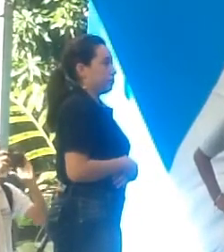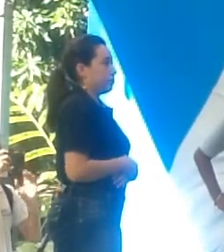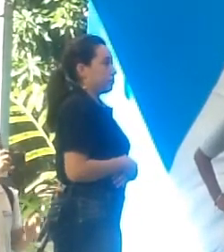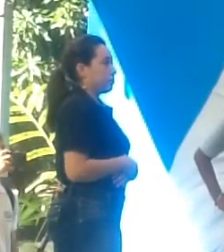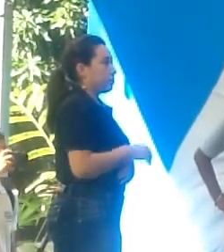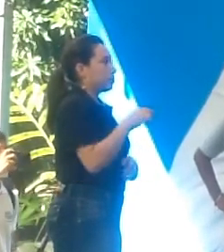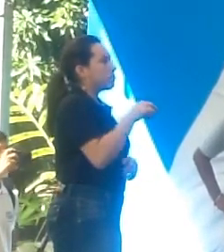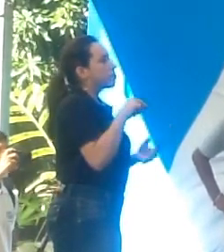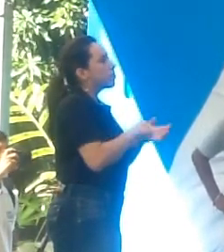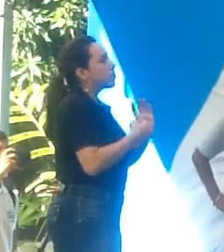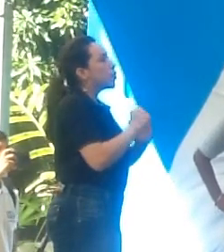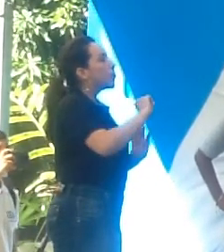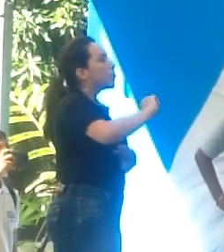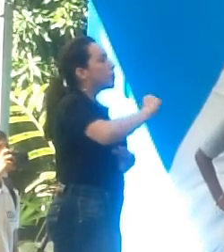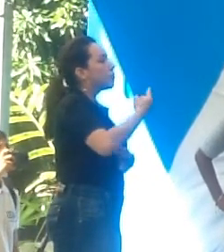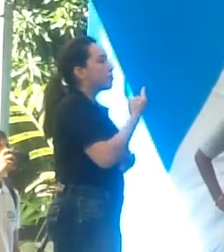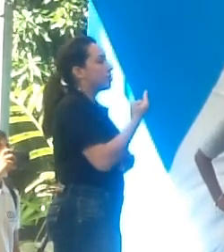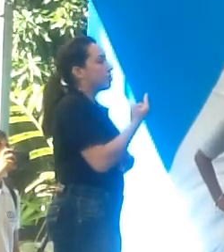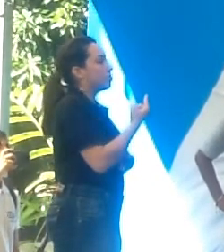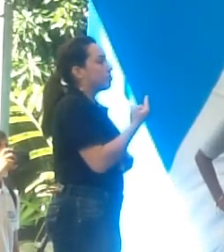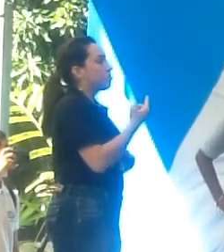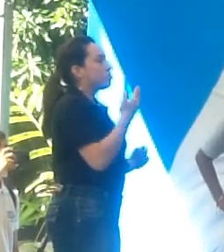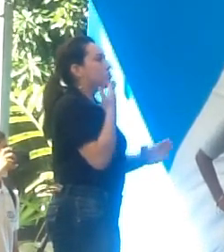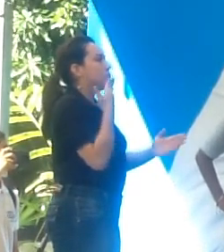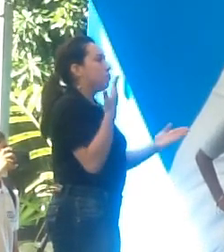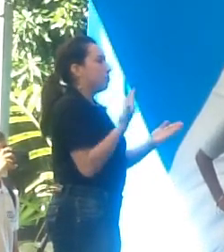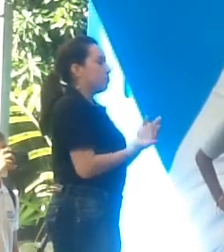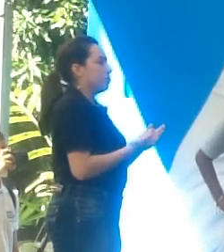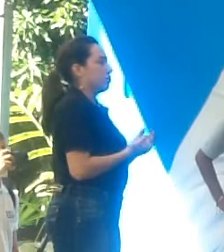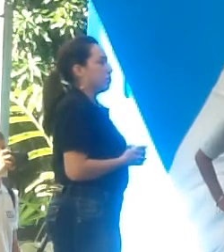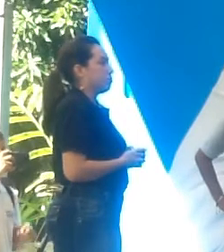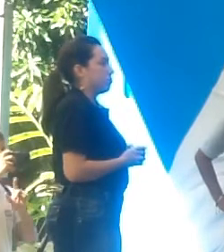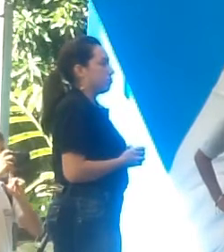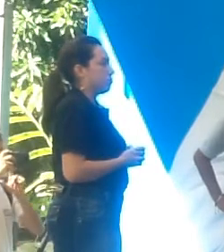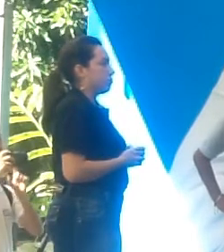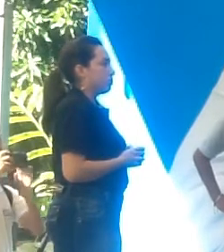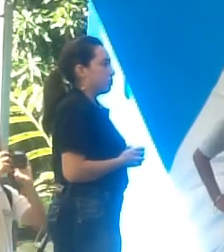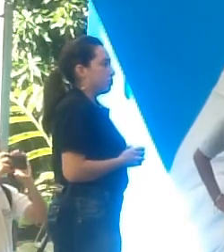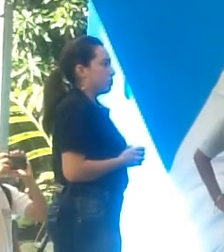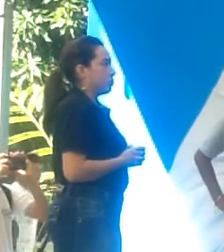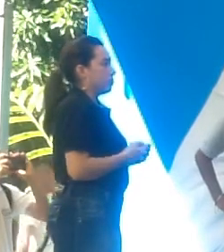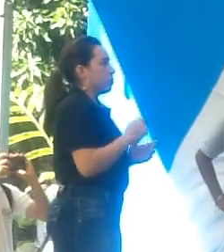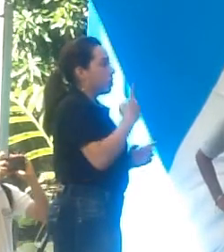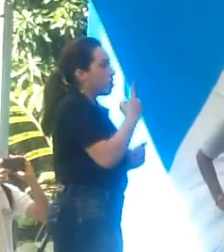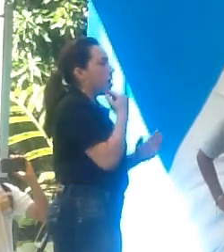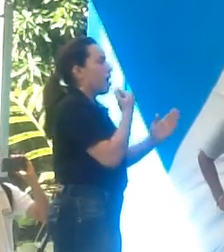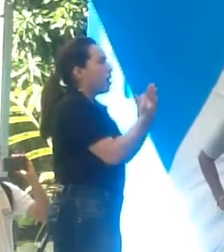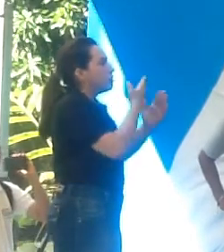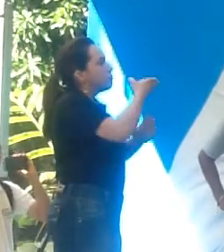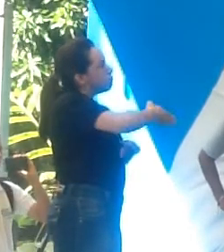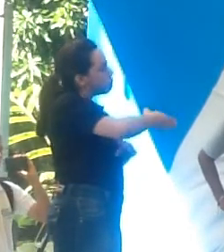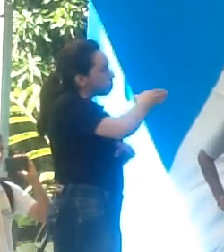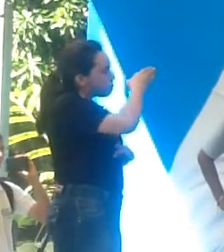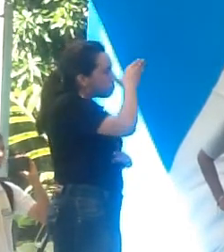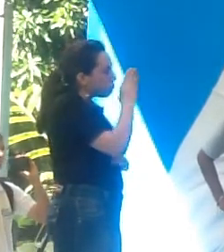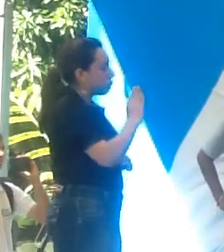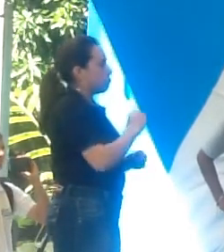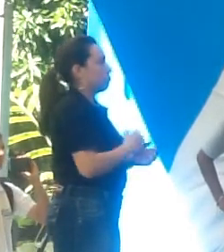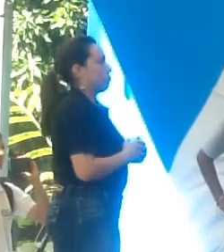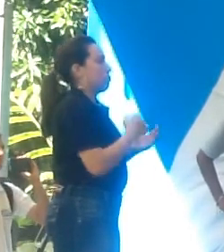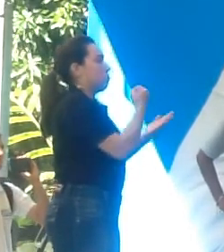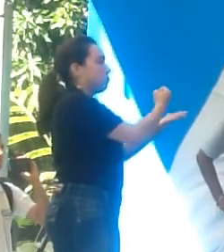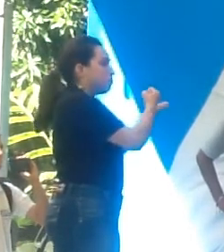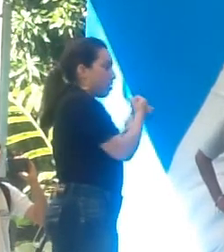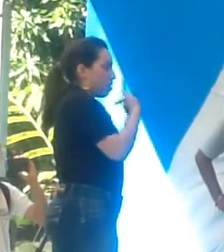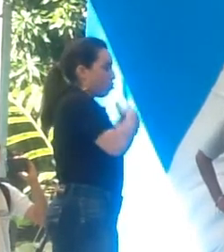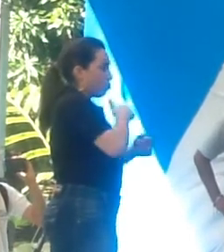Bueno, que sea lo primero darle gracias a Dios por permitirnos estar